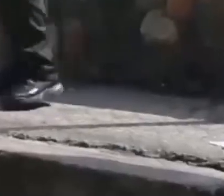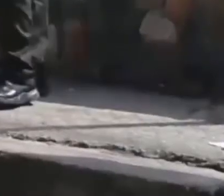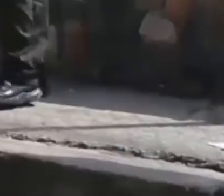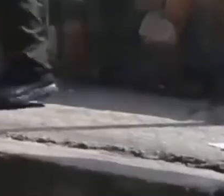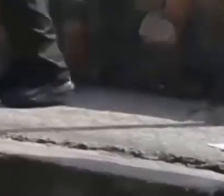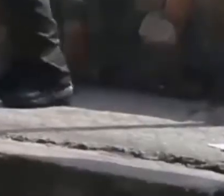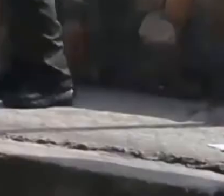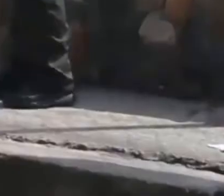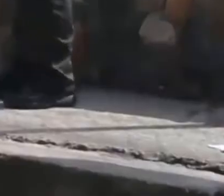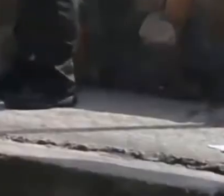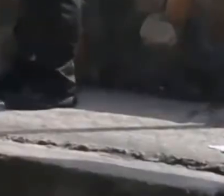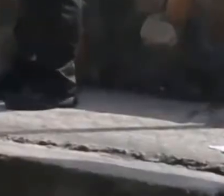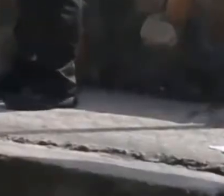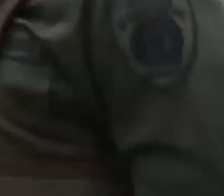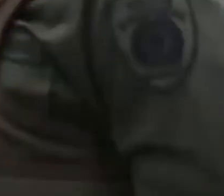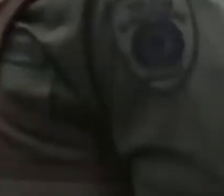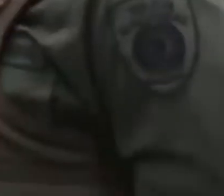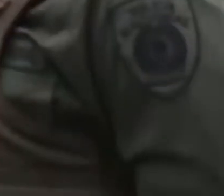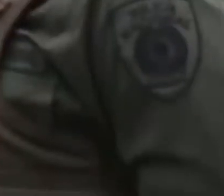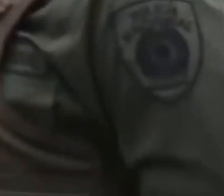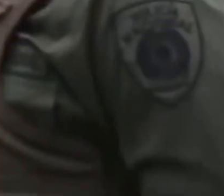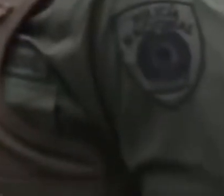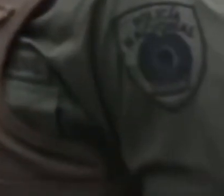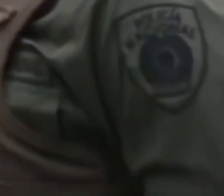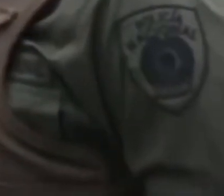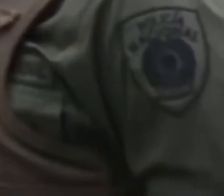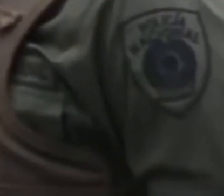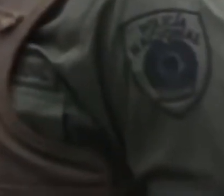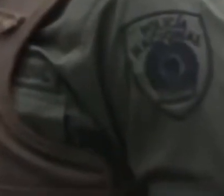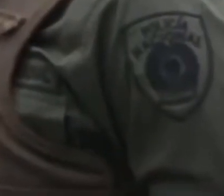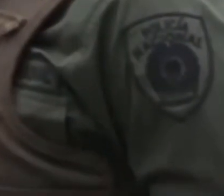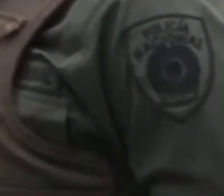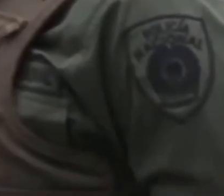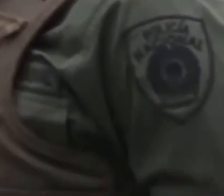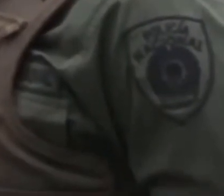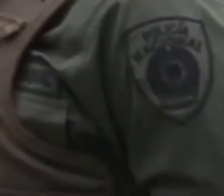policía, es decir, 8 uniformados quienes diariamente atienden los hechos que ocurren.